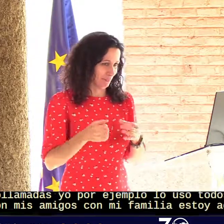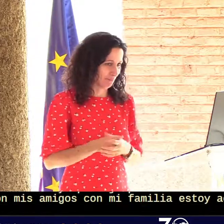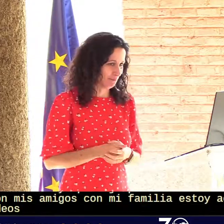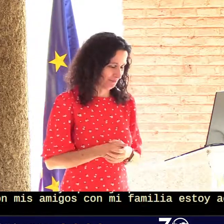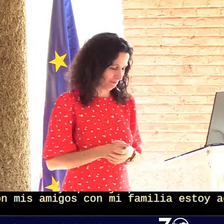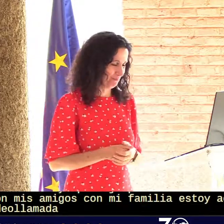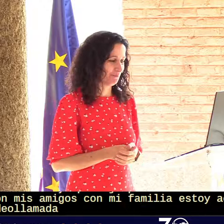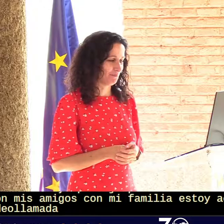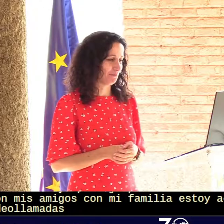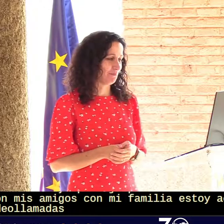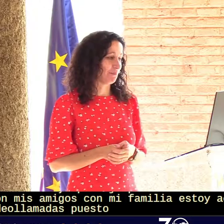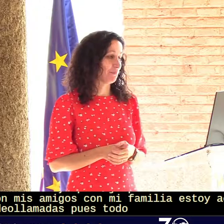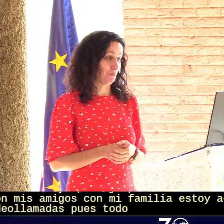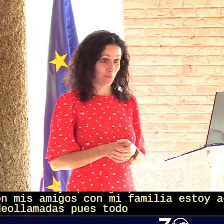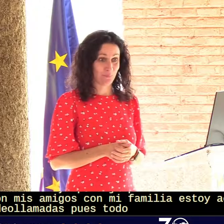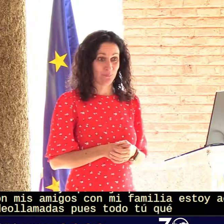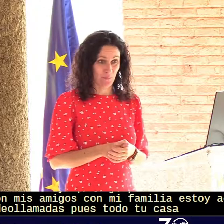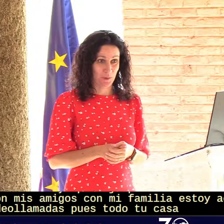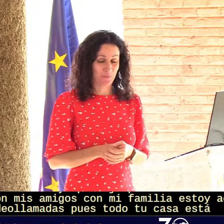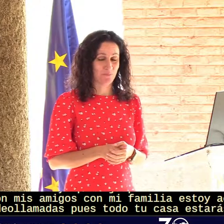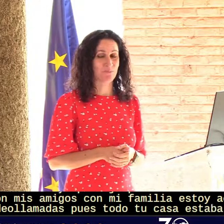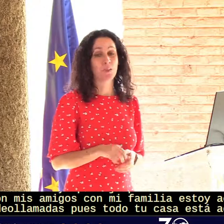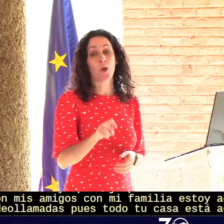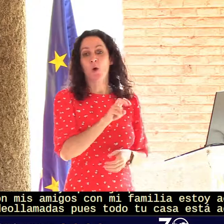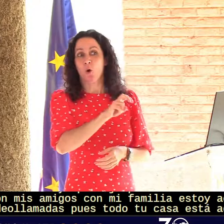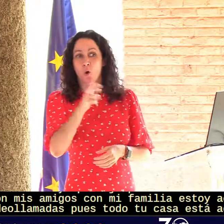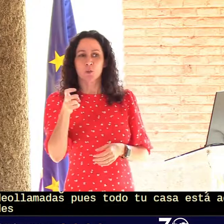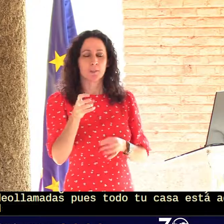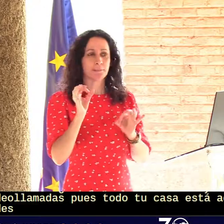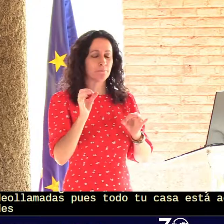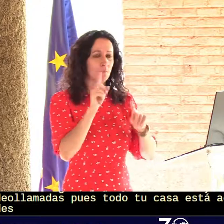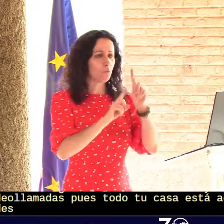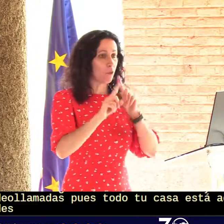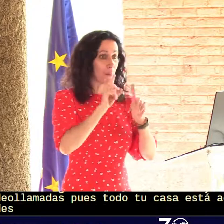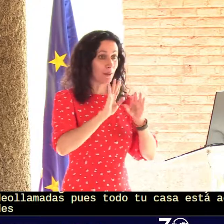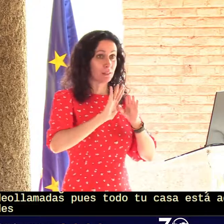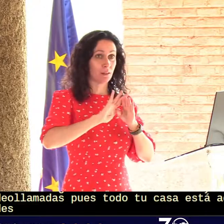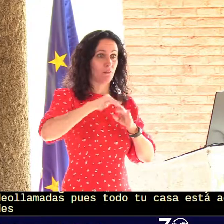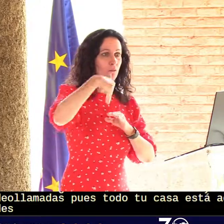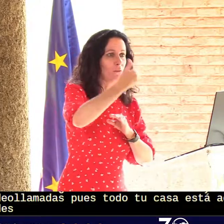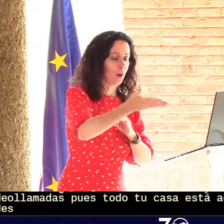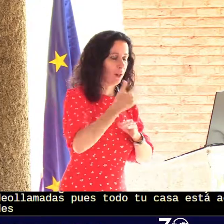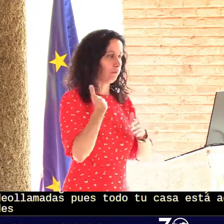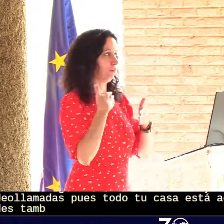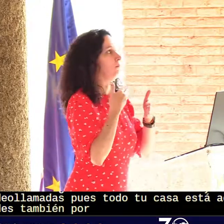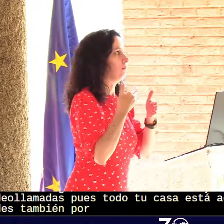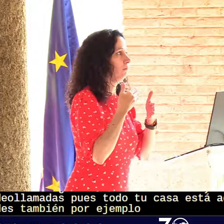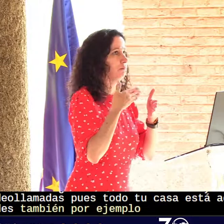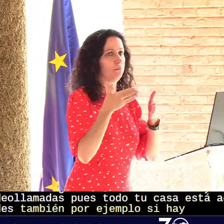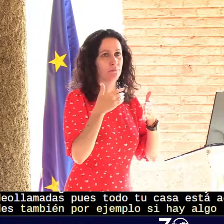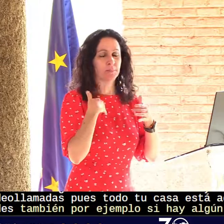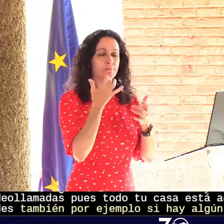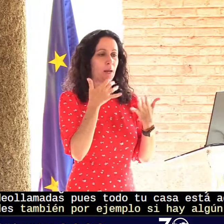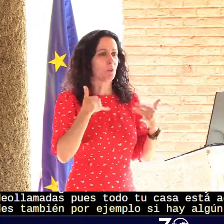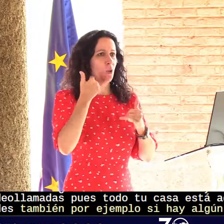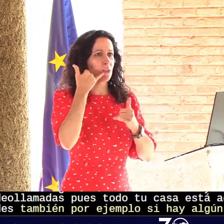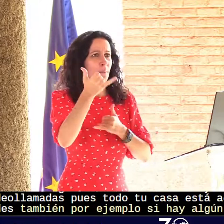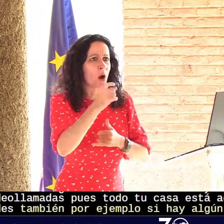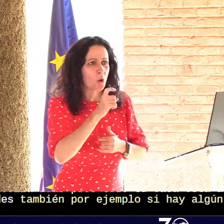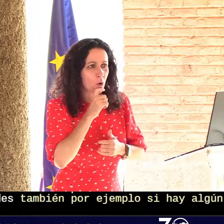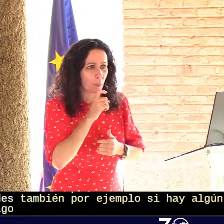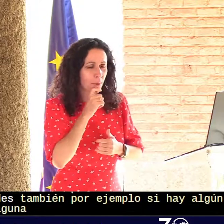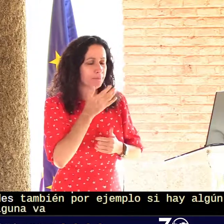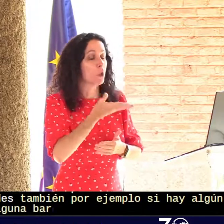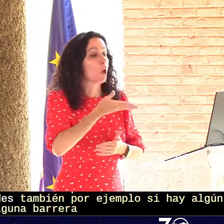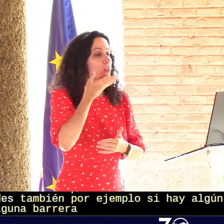videoincesto tu casa está adaptada a tus necesidades eh también por ejemplo si hay algún problema fuera y tienes